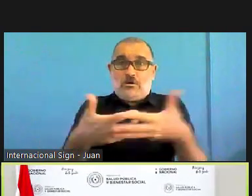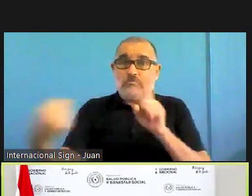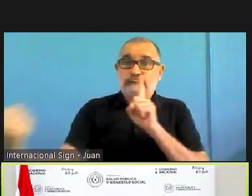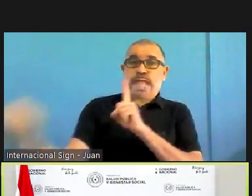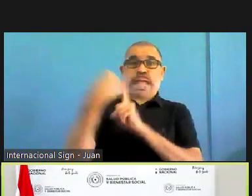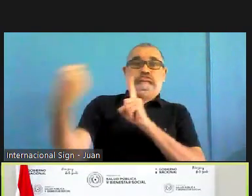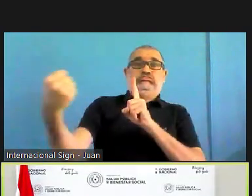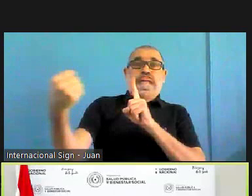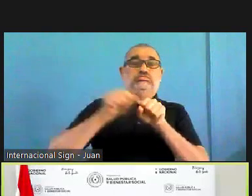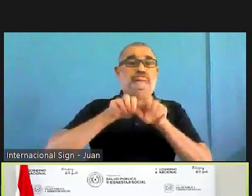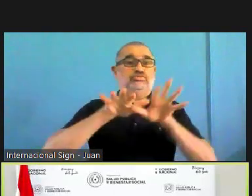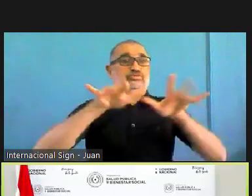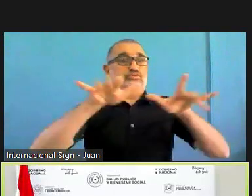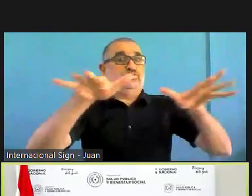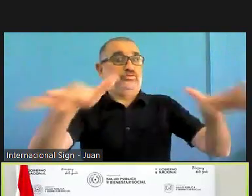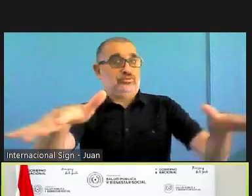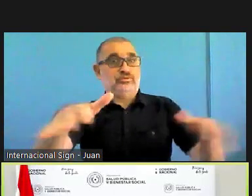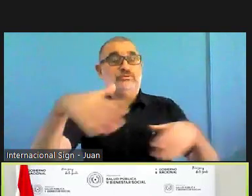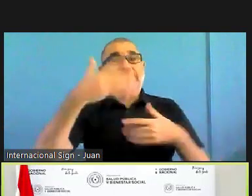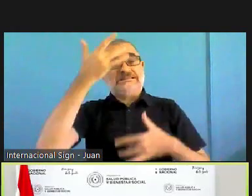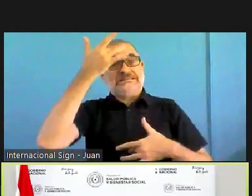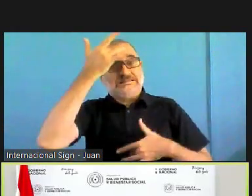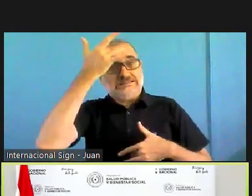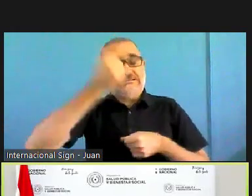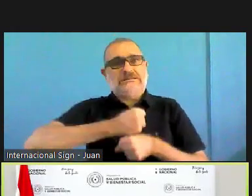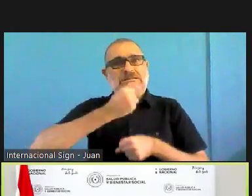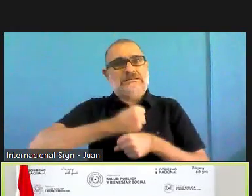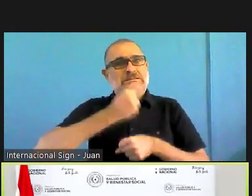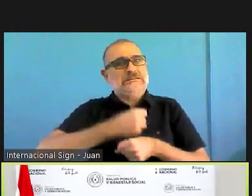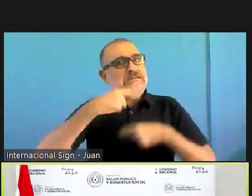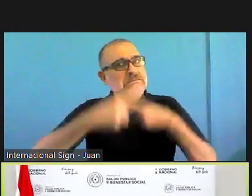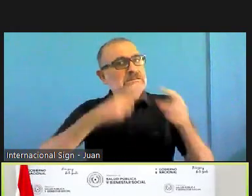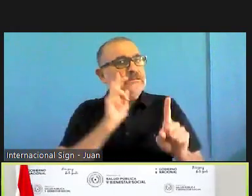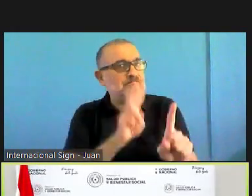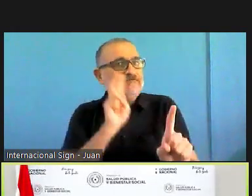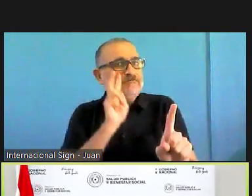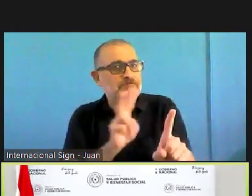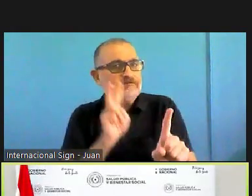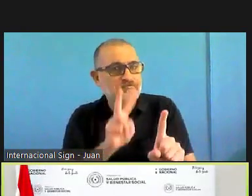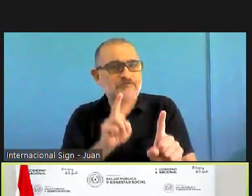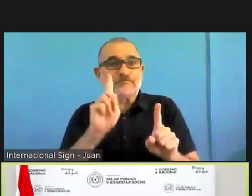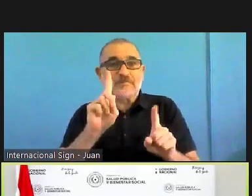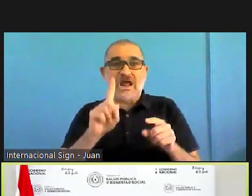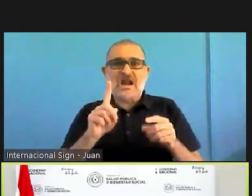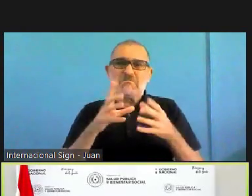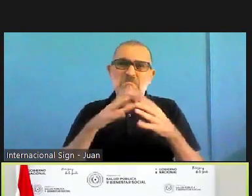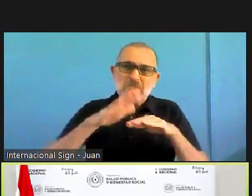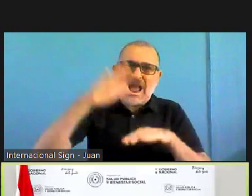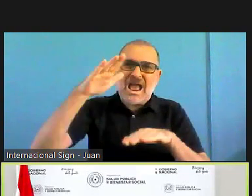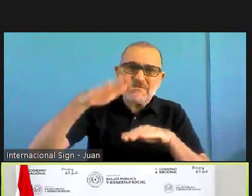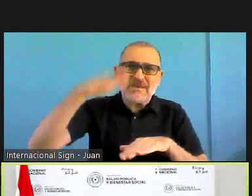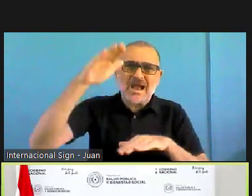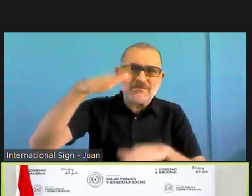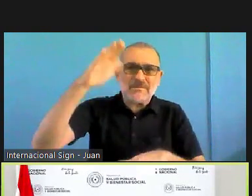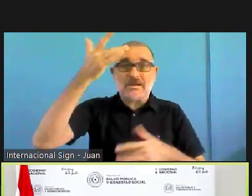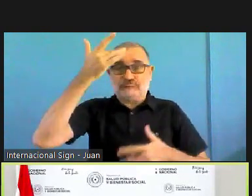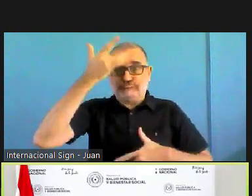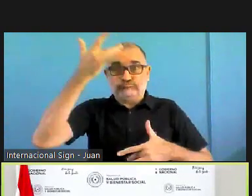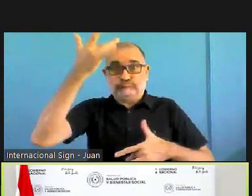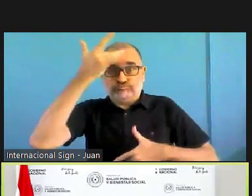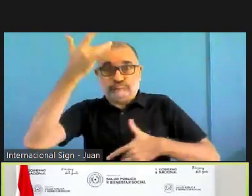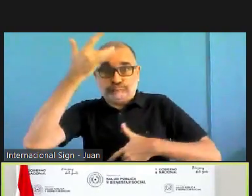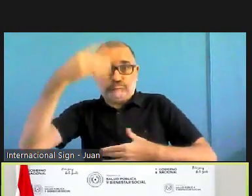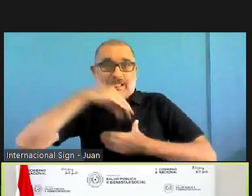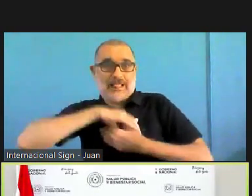shock que tuvimos todos en los primeros meses, fue también un esfuerzo nuevo de readaptación del modelo de cuidados crónicos a